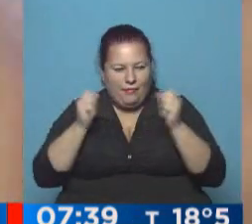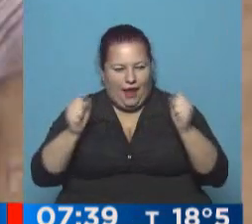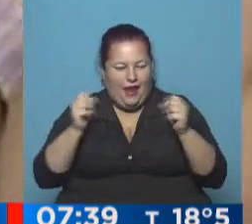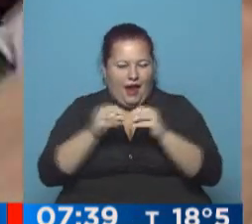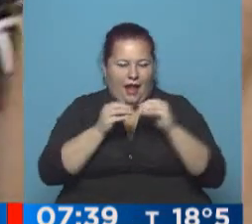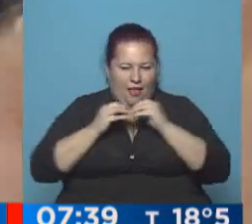compañeros